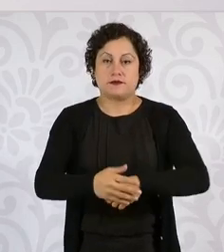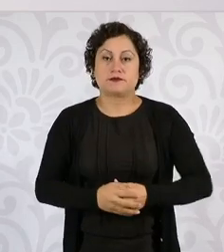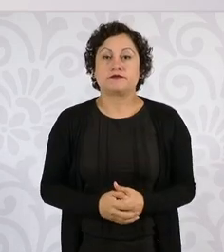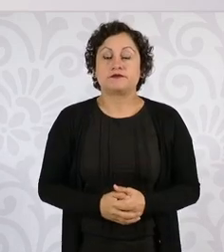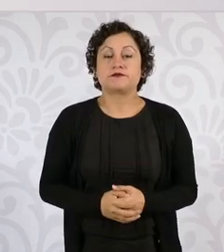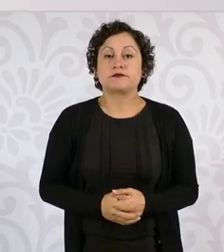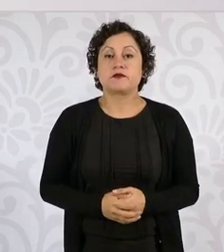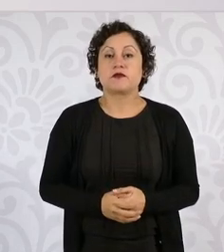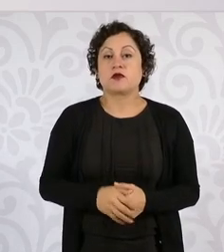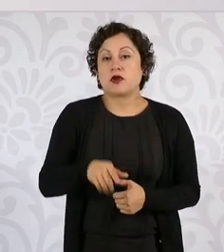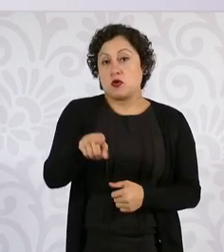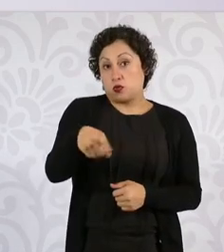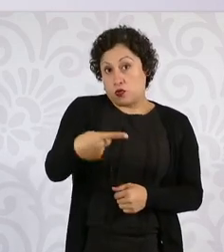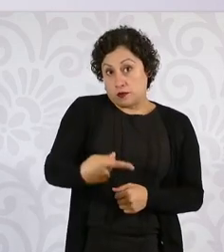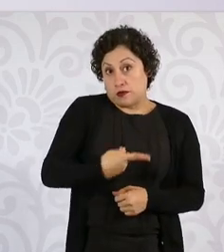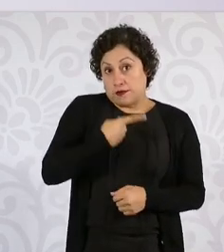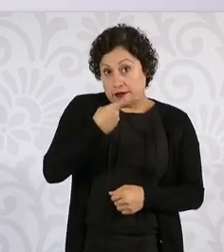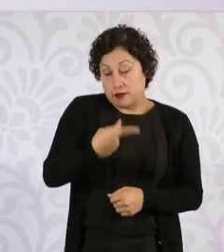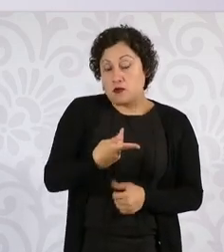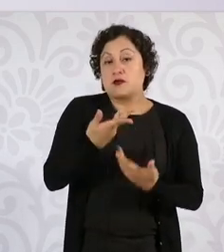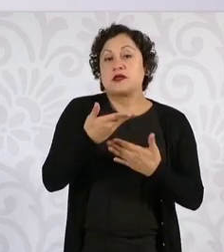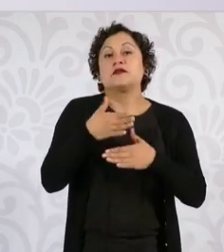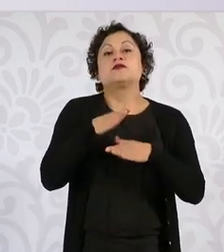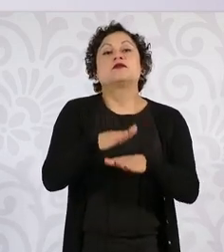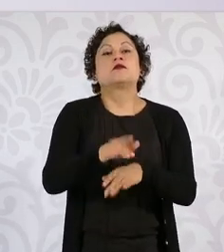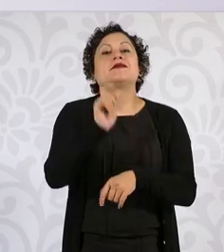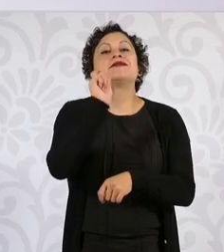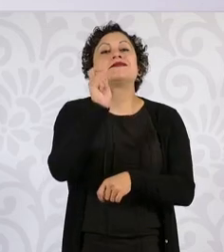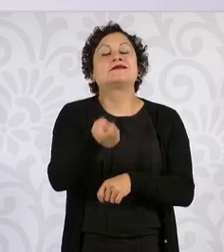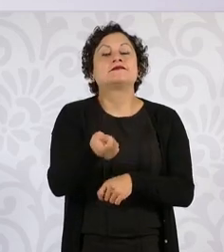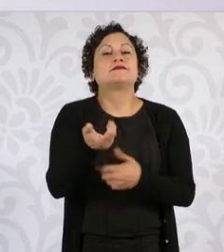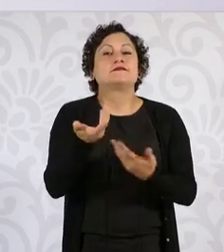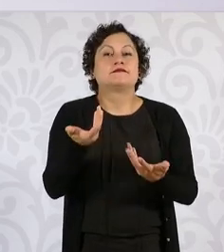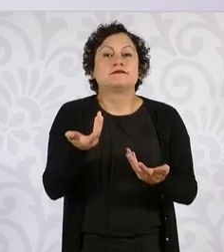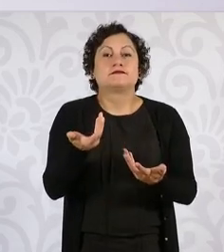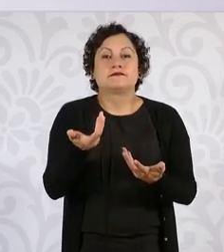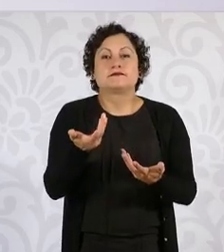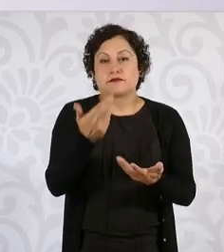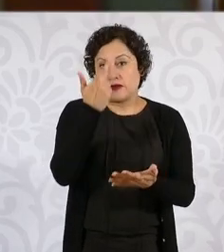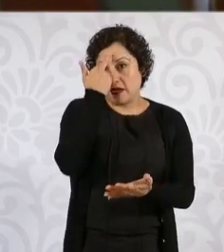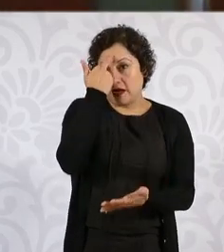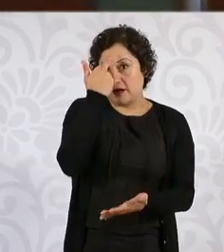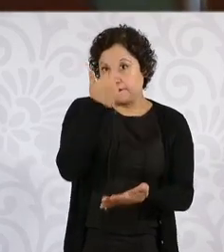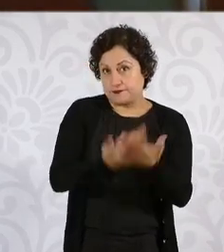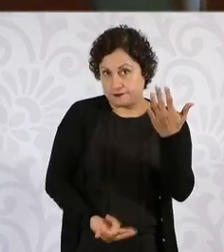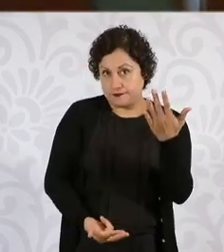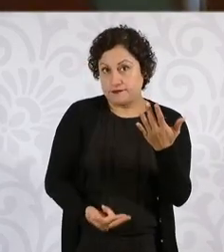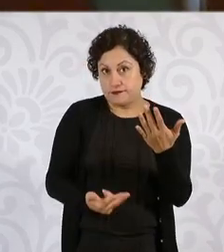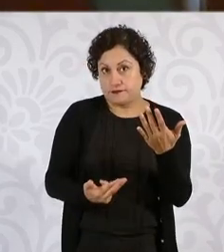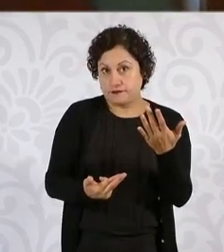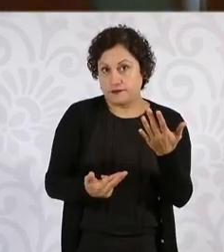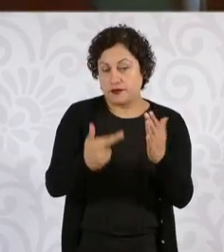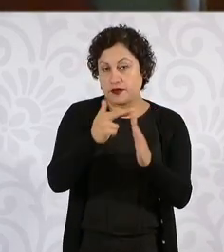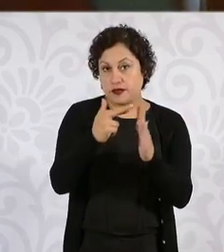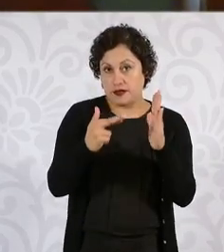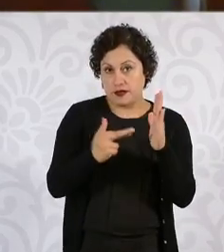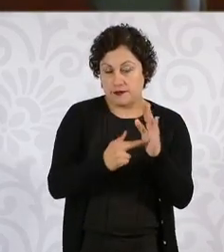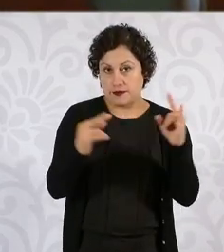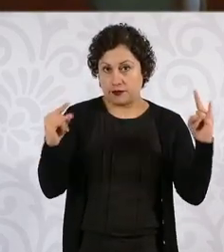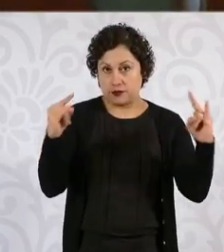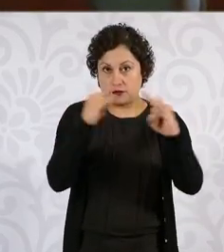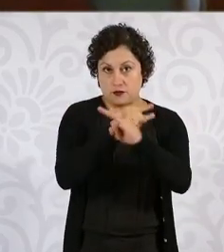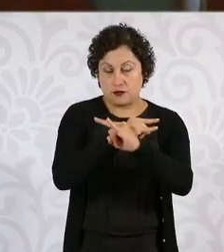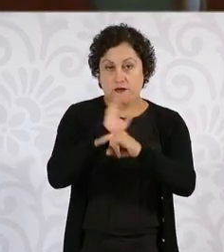lo que planteas tiene que ver con las infracciones de tránsito en las carreteras federales.